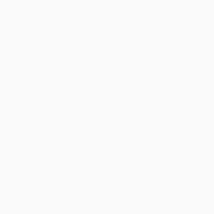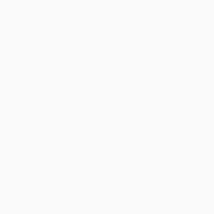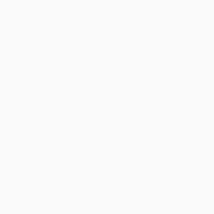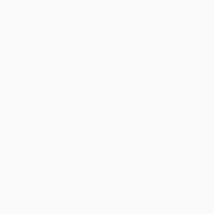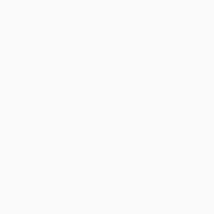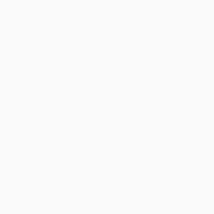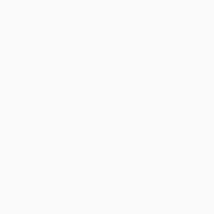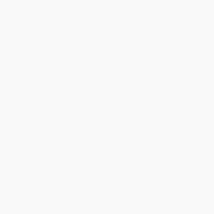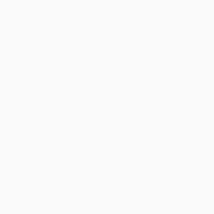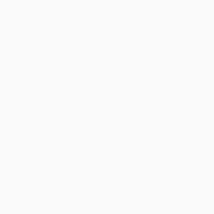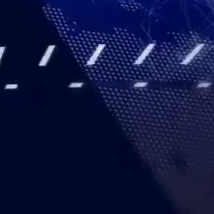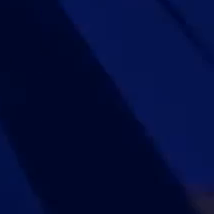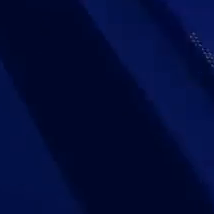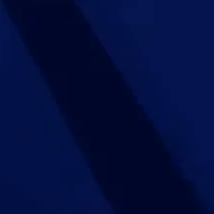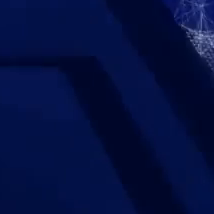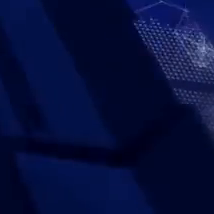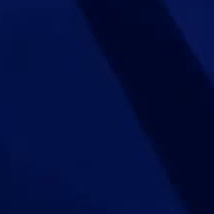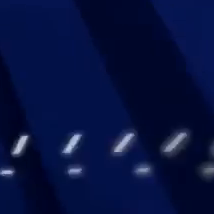Bermeja.